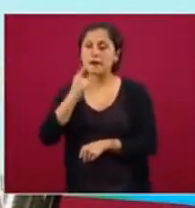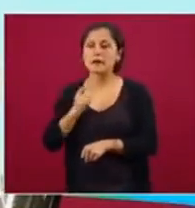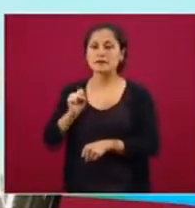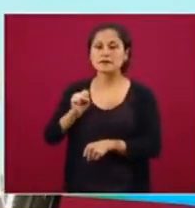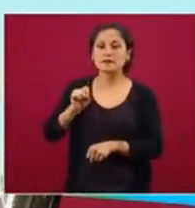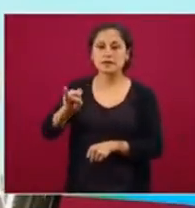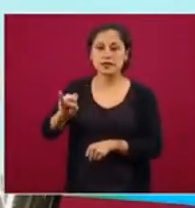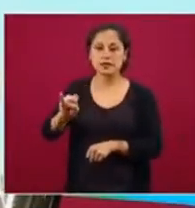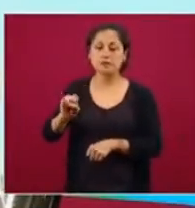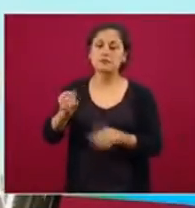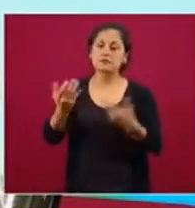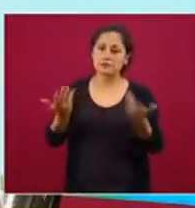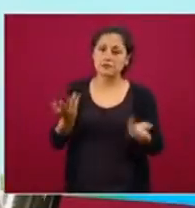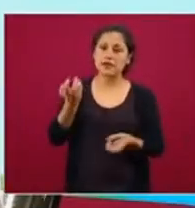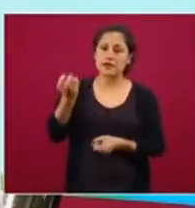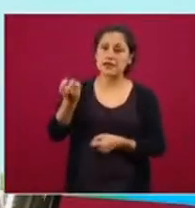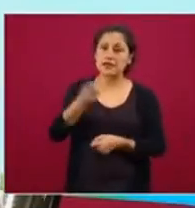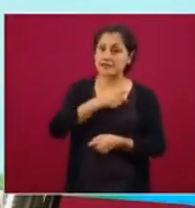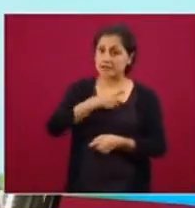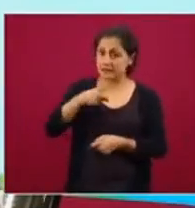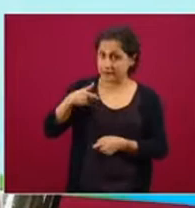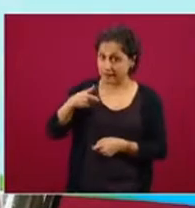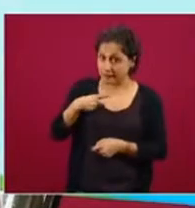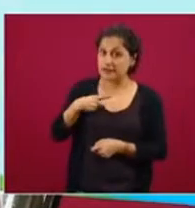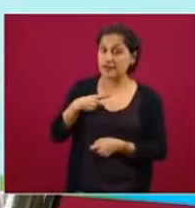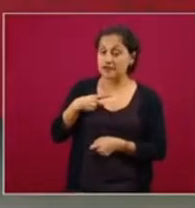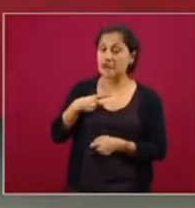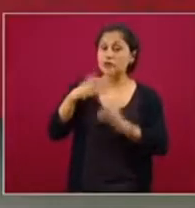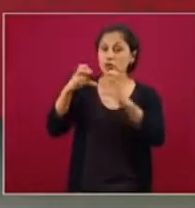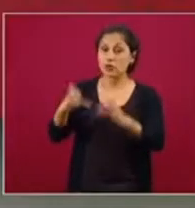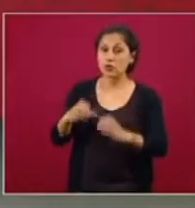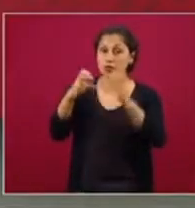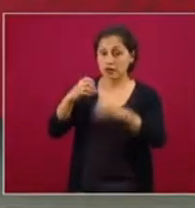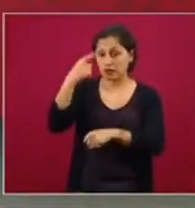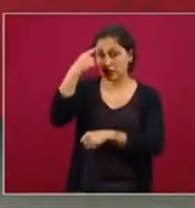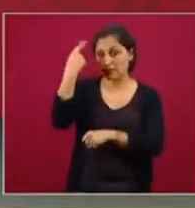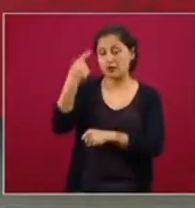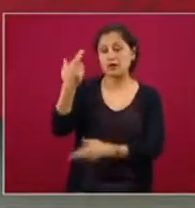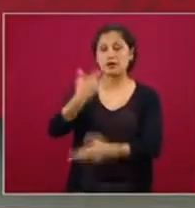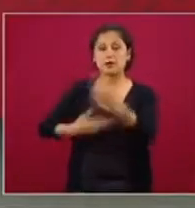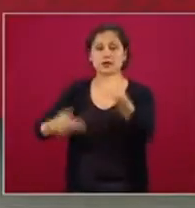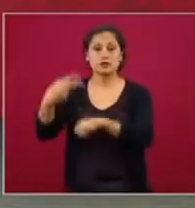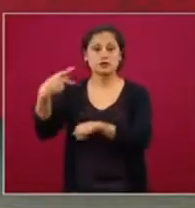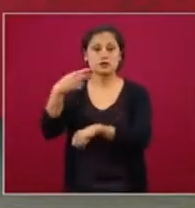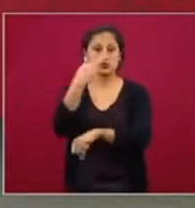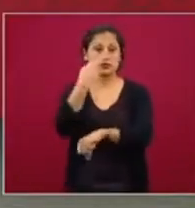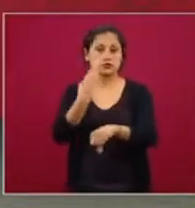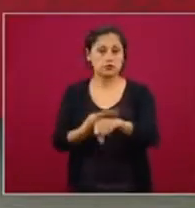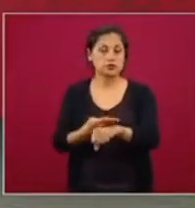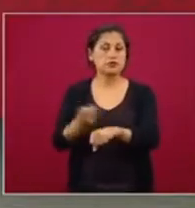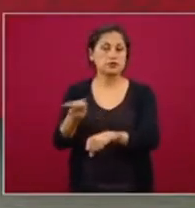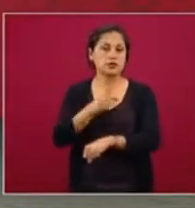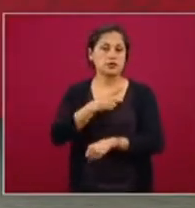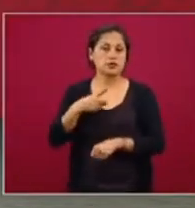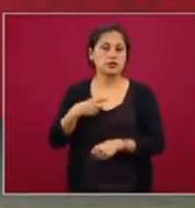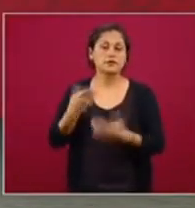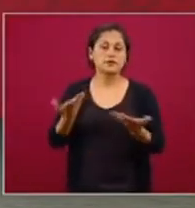que ese personal no falte a sus responsabilidades. En los gobiernos estatales ha